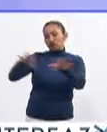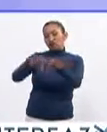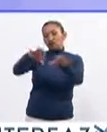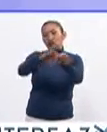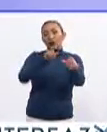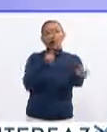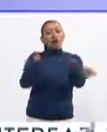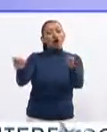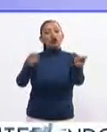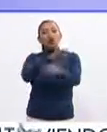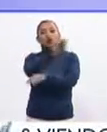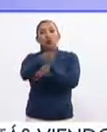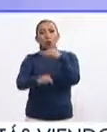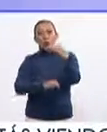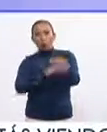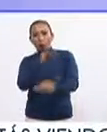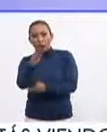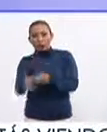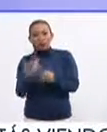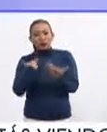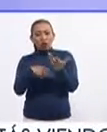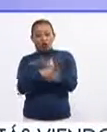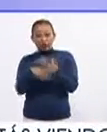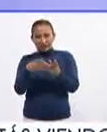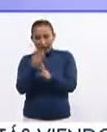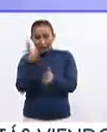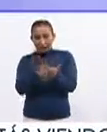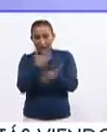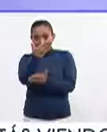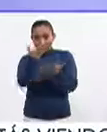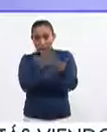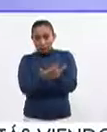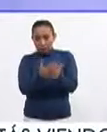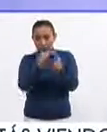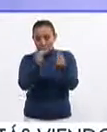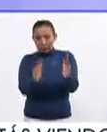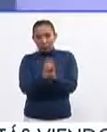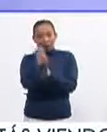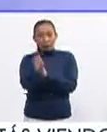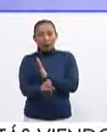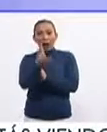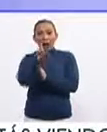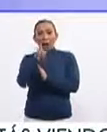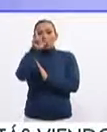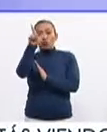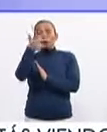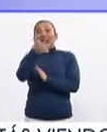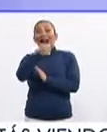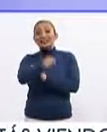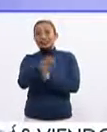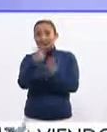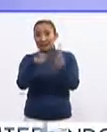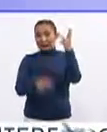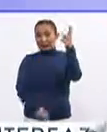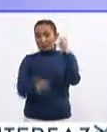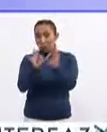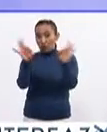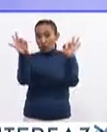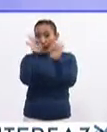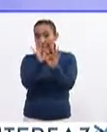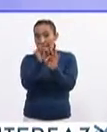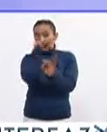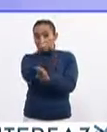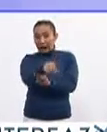permite controlar todo estas propiedades y sus servicios básicos, como lo son agua, luz y gas, que es lo